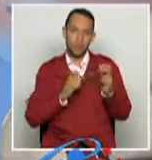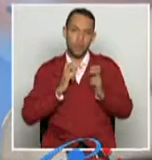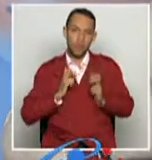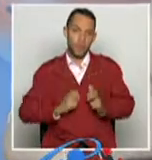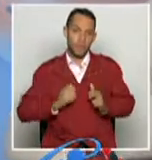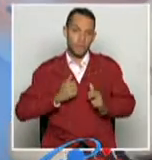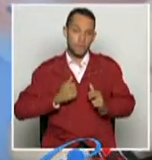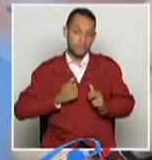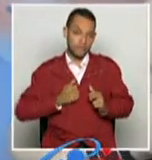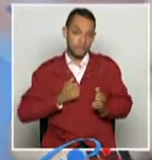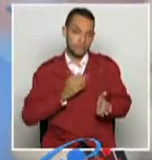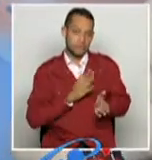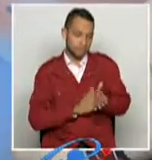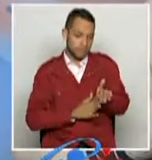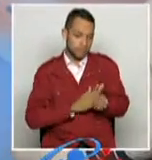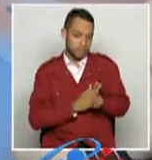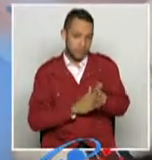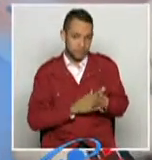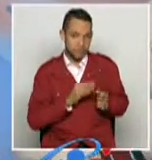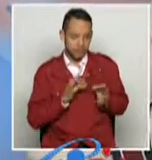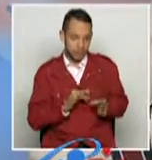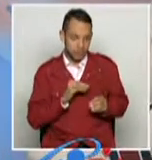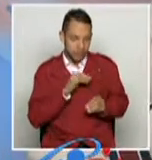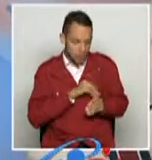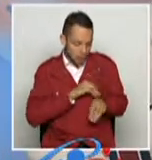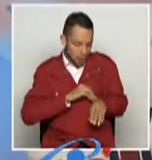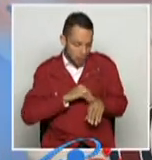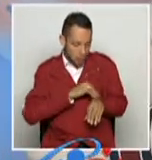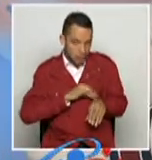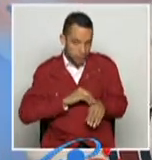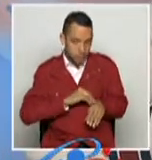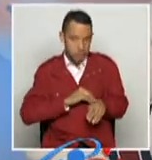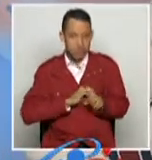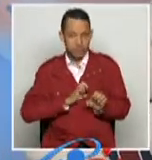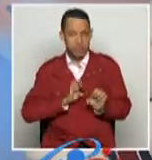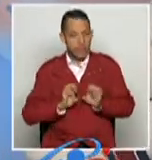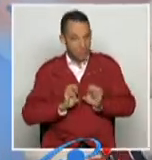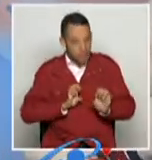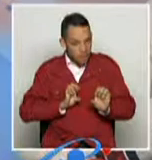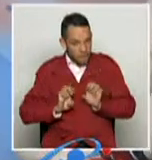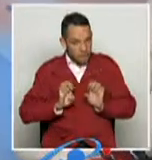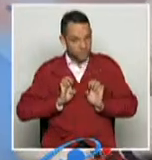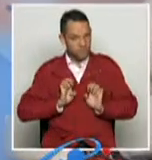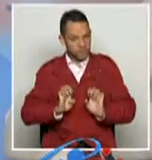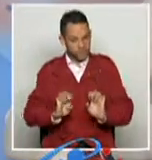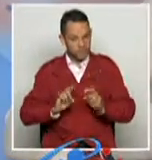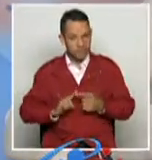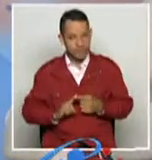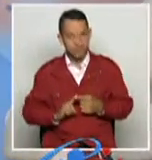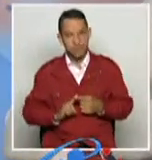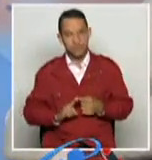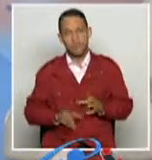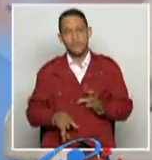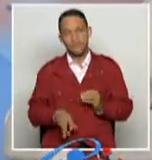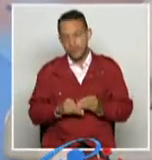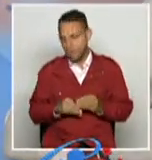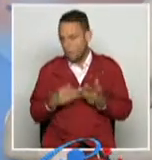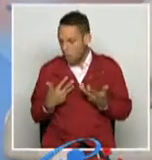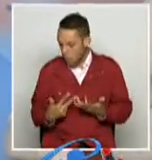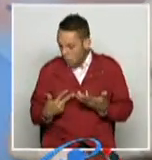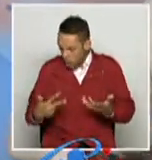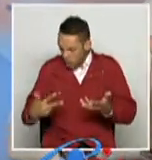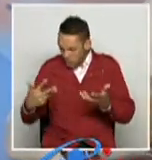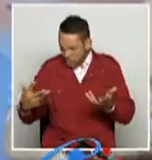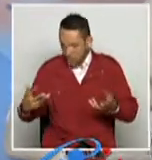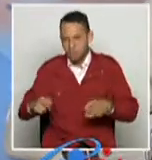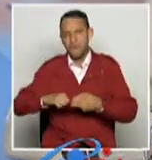de autosanación, porque uno tiene la forma de autosanarse, uno tiene un sistema inmunológico, uno tiene cantidad de elementos,